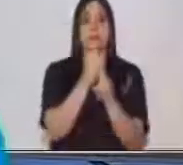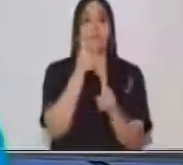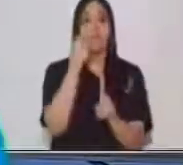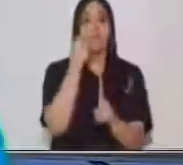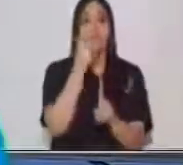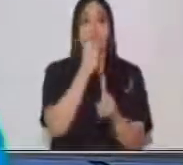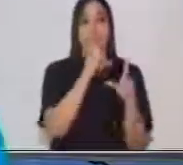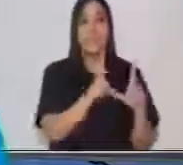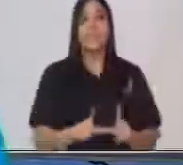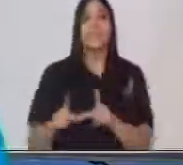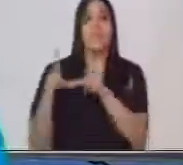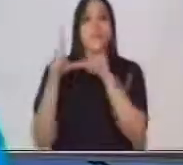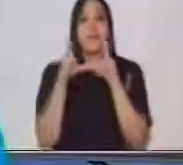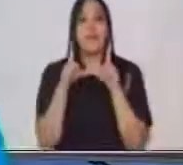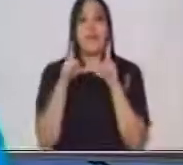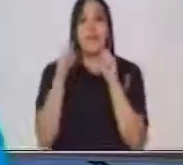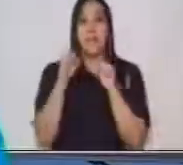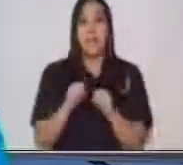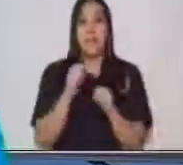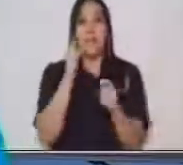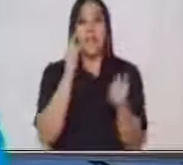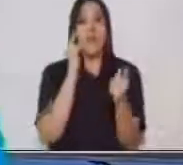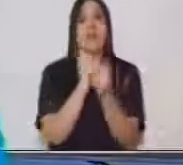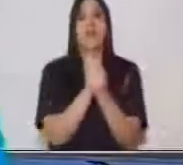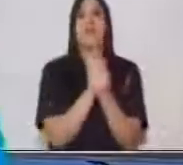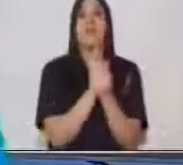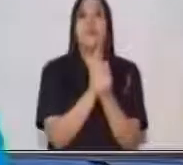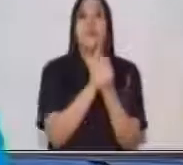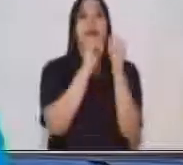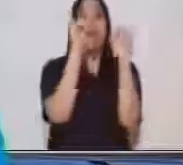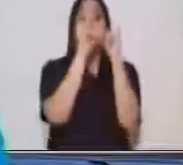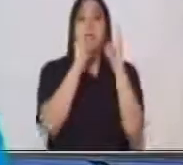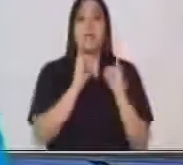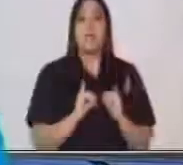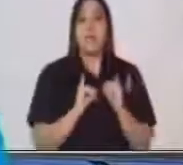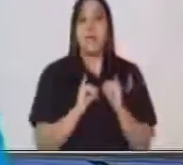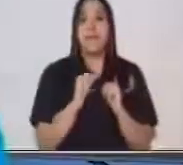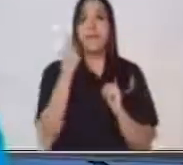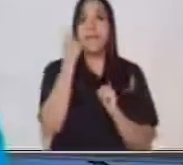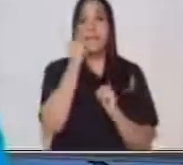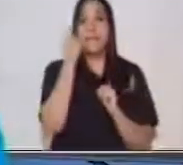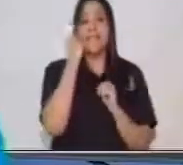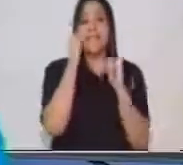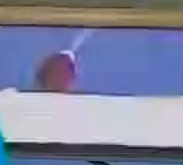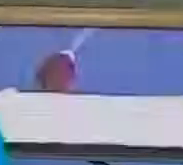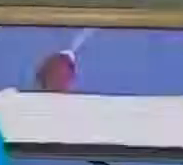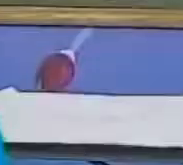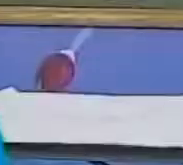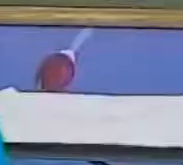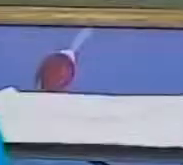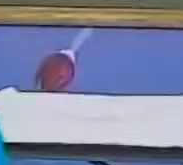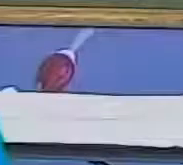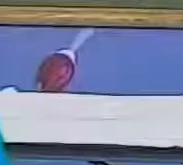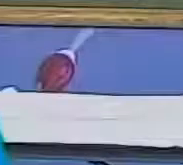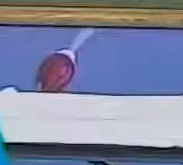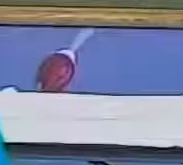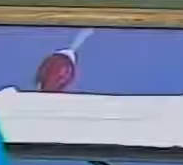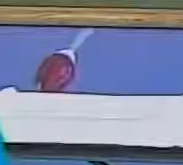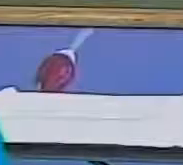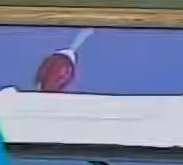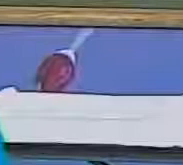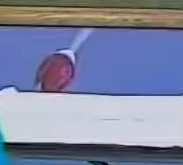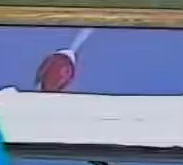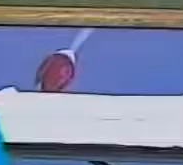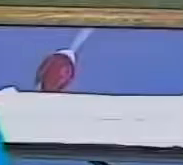nuestro cartel vamos a encontrar algunas imágenes y vamos a redactar oraciones con estas